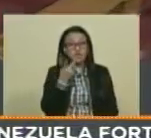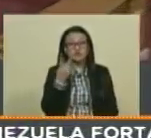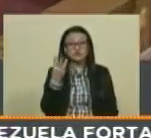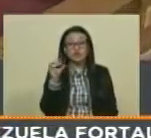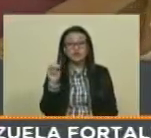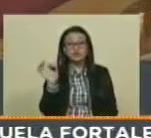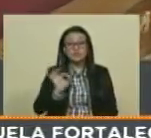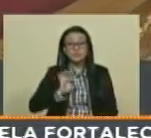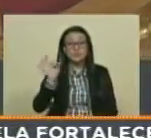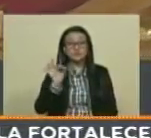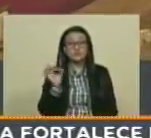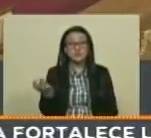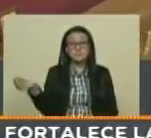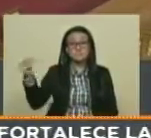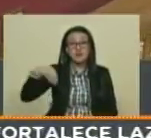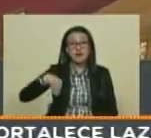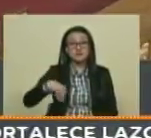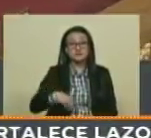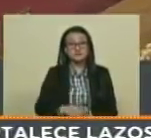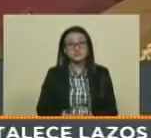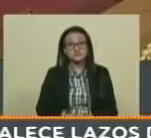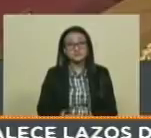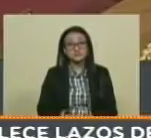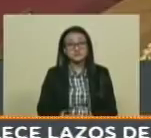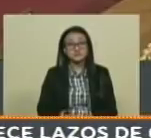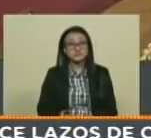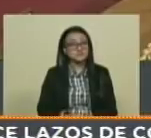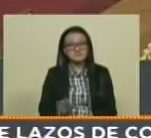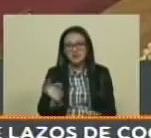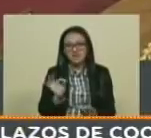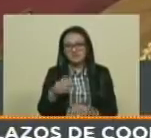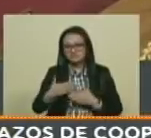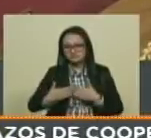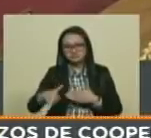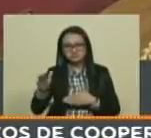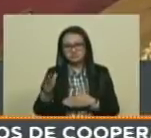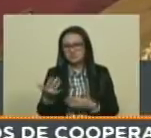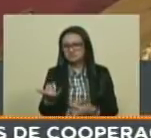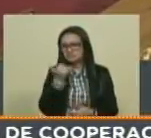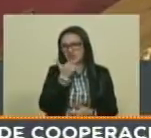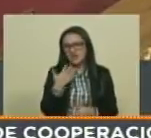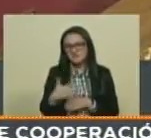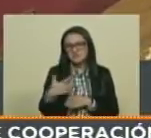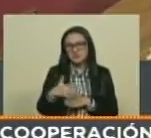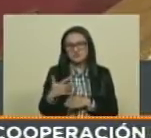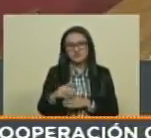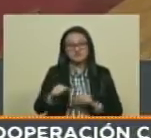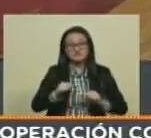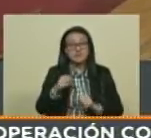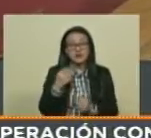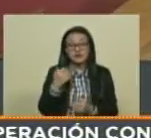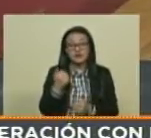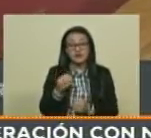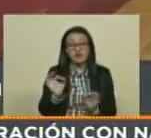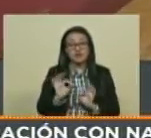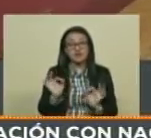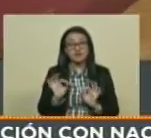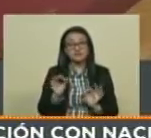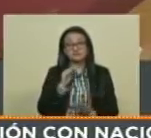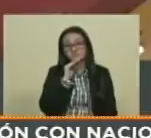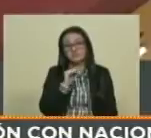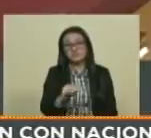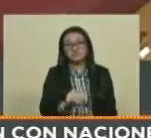230% en esos contratos, muchos de ellos sin ejecutar, sin importar lo que pudiera ocurrir. Y por